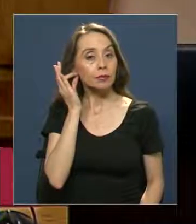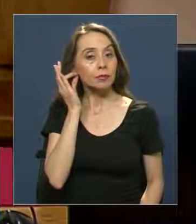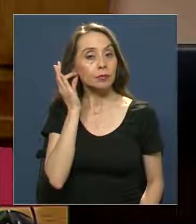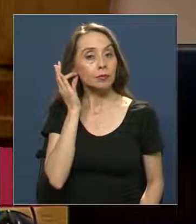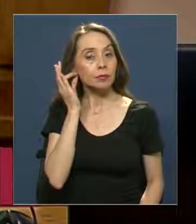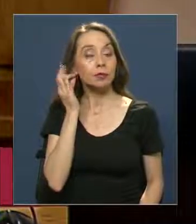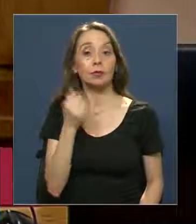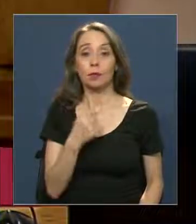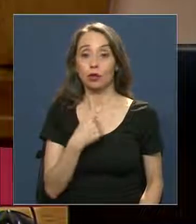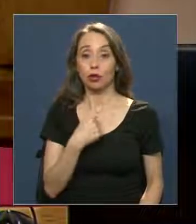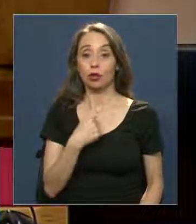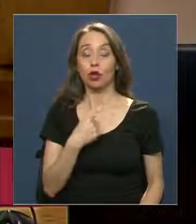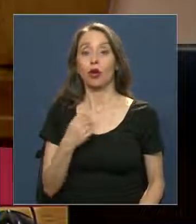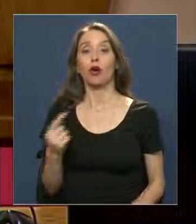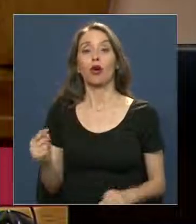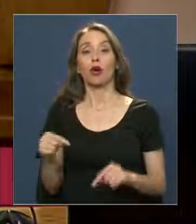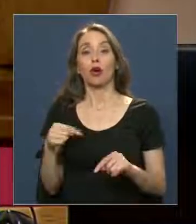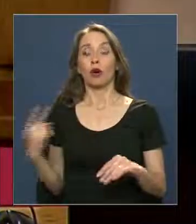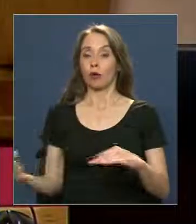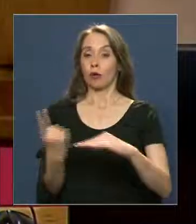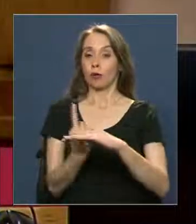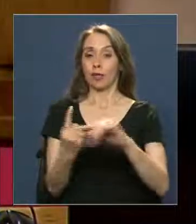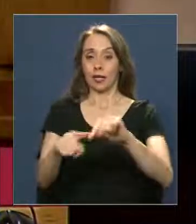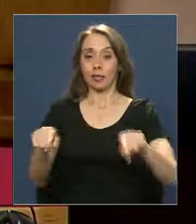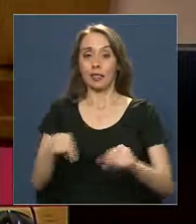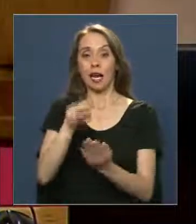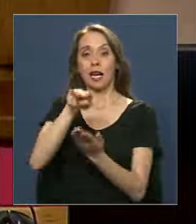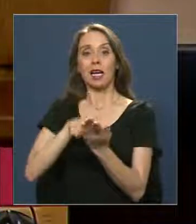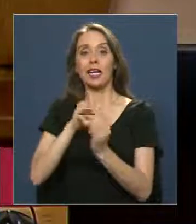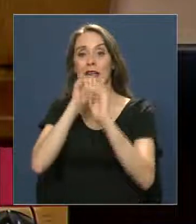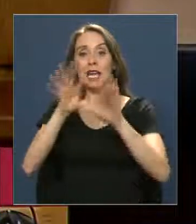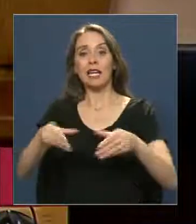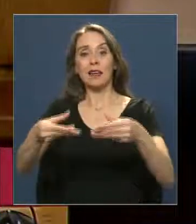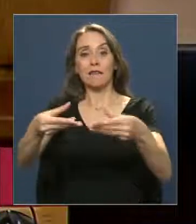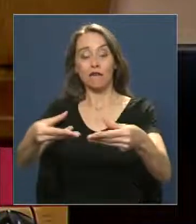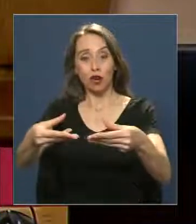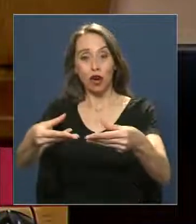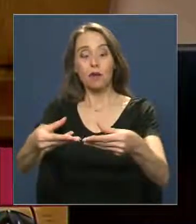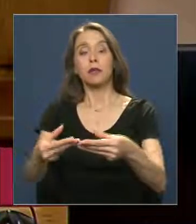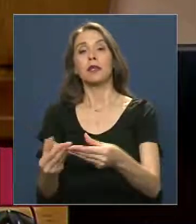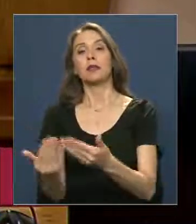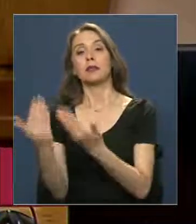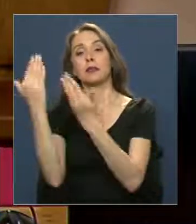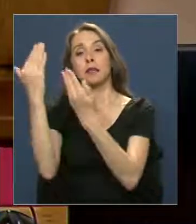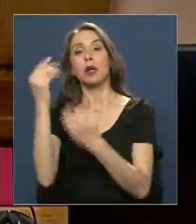A mí me tocó informar este proyecto y lo dije en su momento, bueno, saludar a la subsecretaria, al ministro.